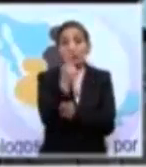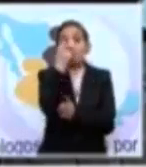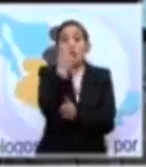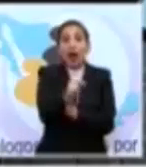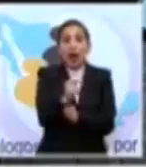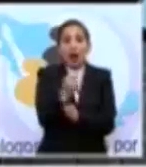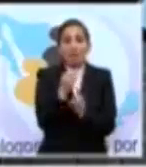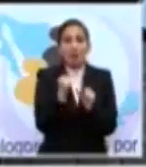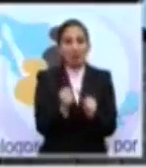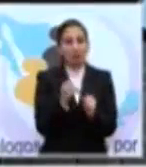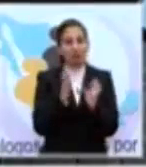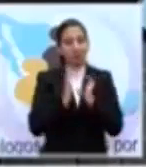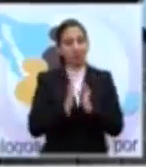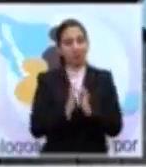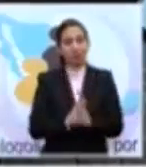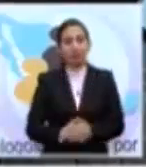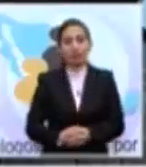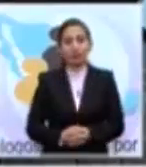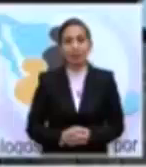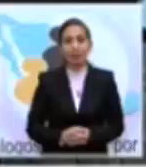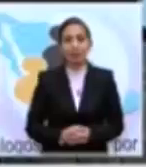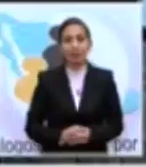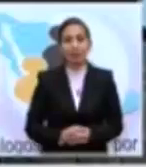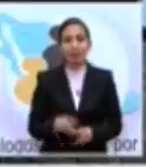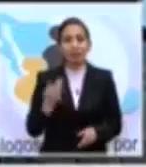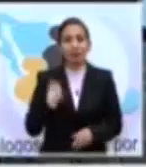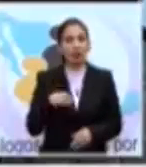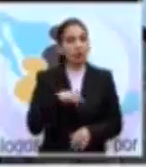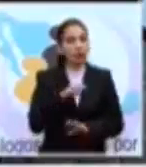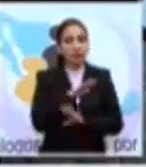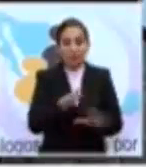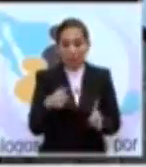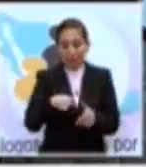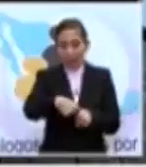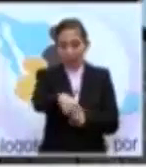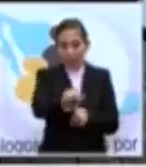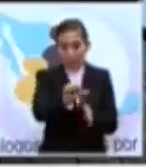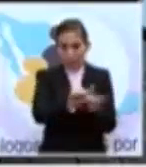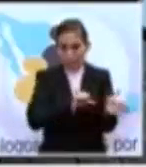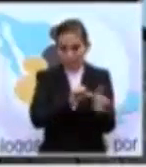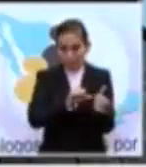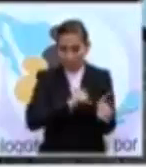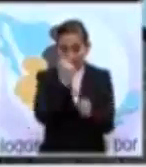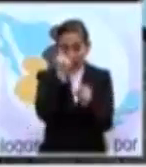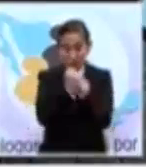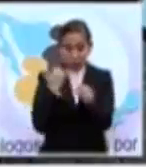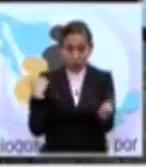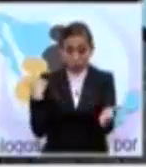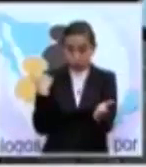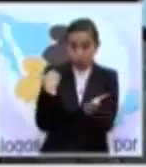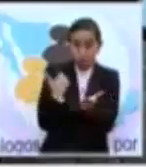hacerlo mucho más justo. Hemos, en estos meses, en estos años,